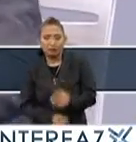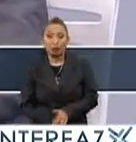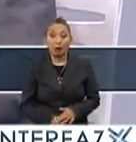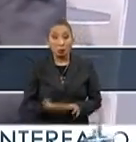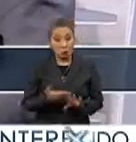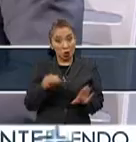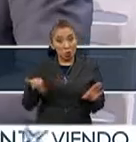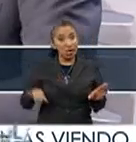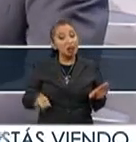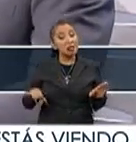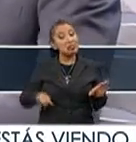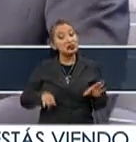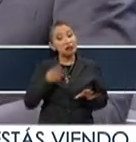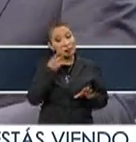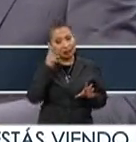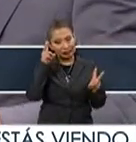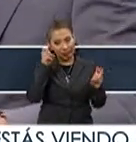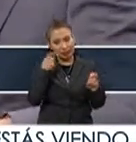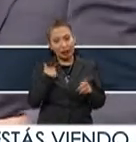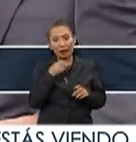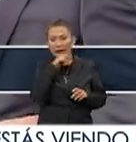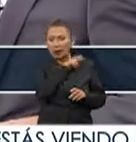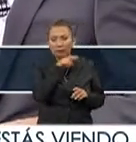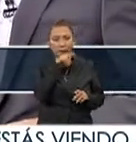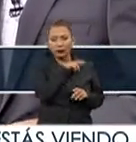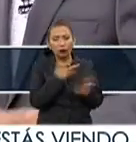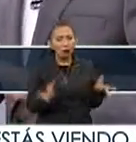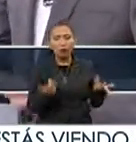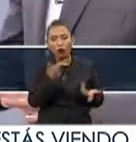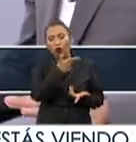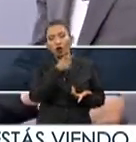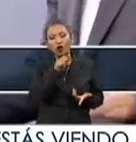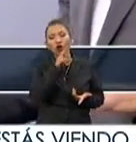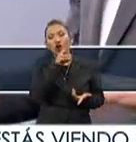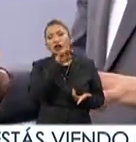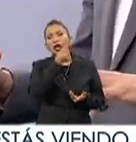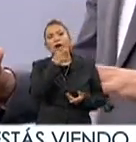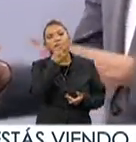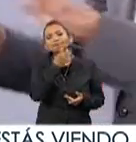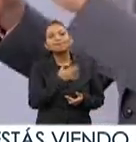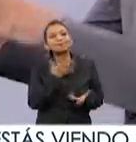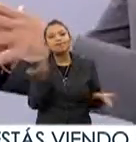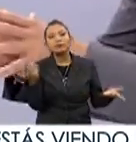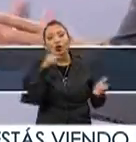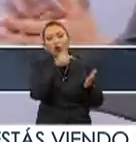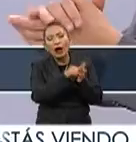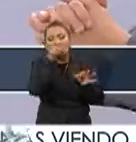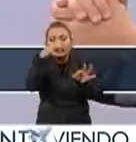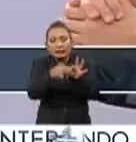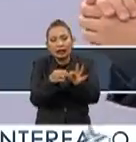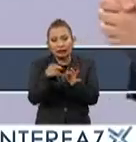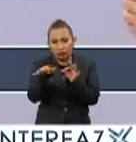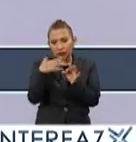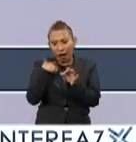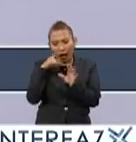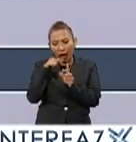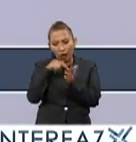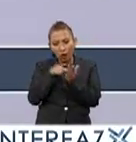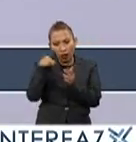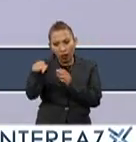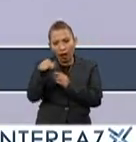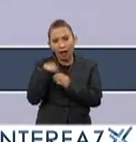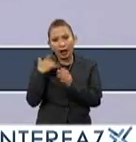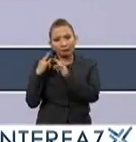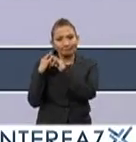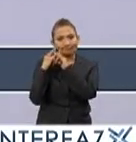qué interesante hablar de este tema contigo. Rápido, Gloria, me gustaría que nos dieras la ubicación exacta. Creo que ya ubicaste dónde va a